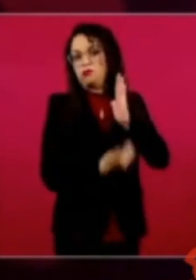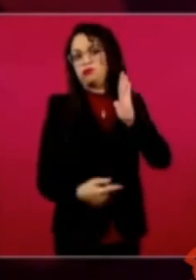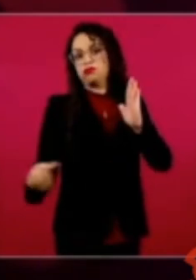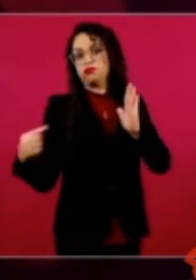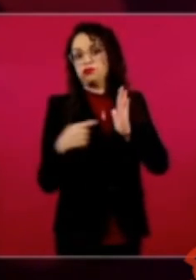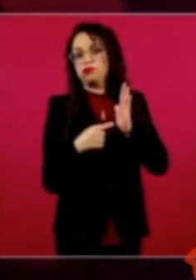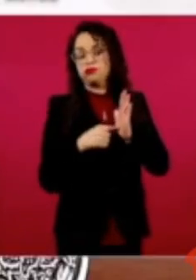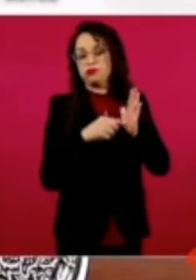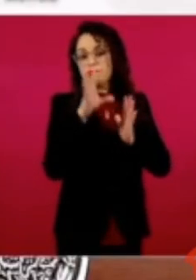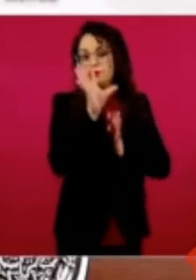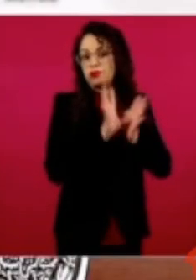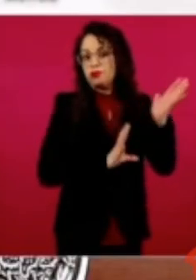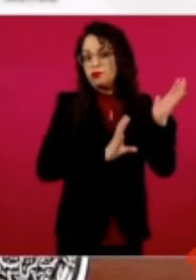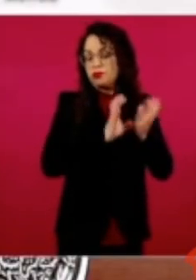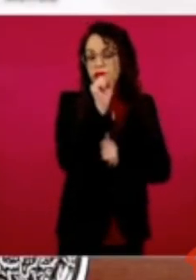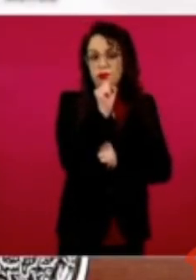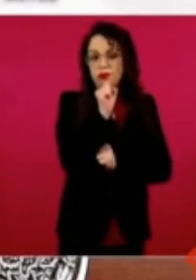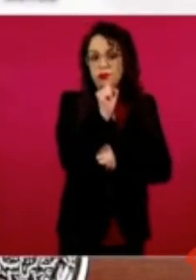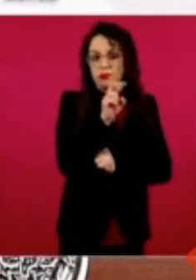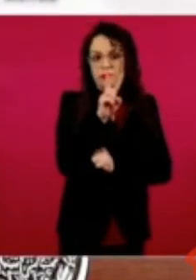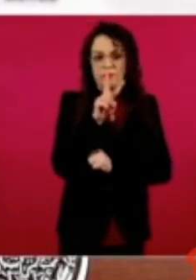porque era un gran simulador,